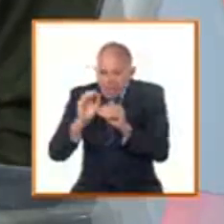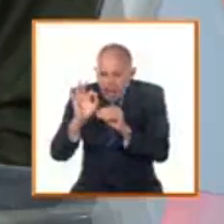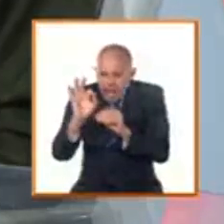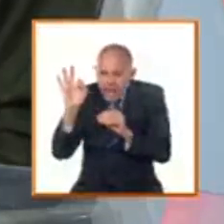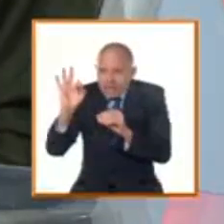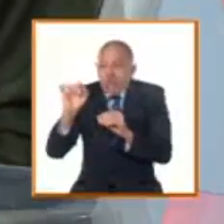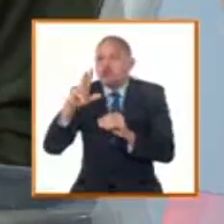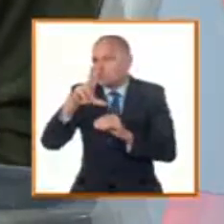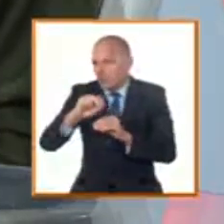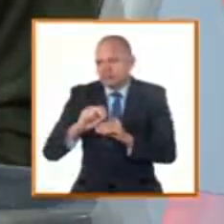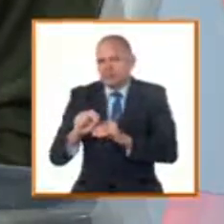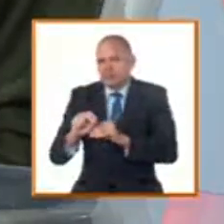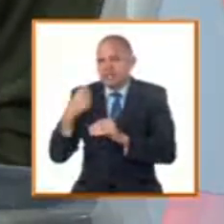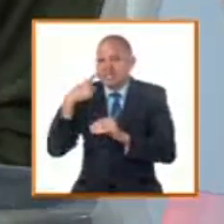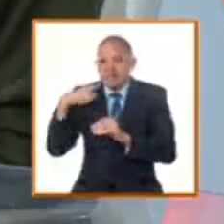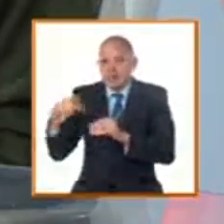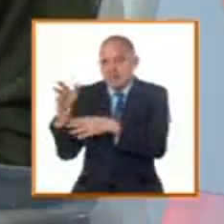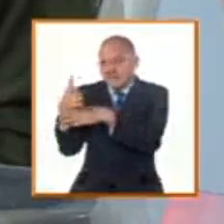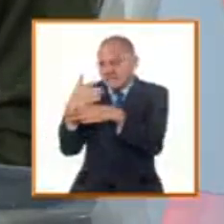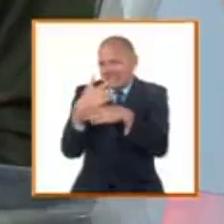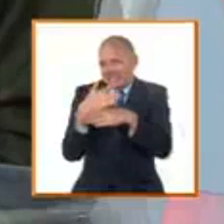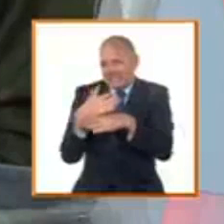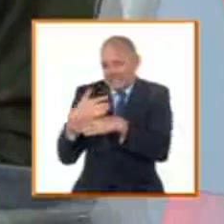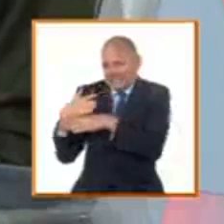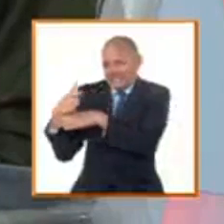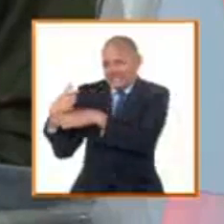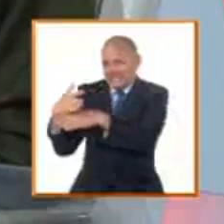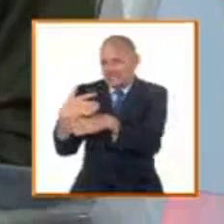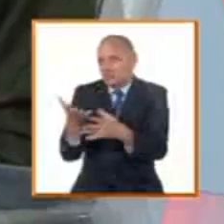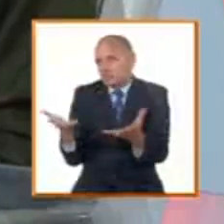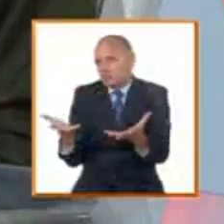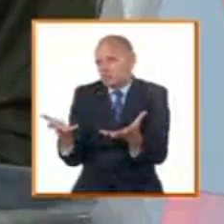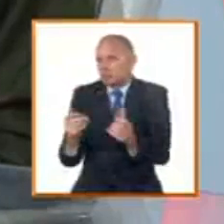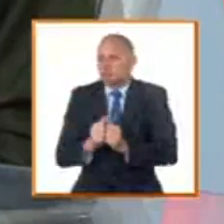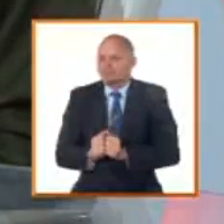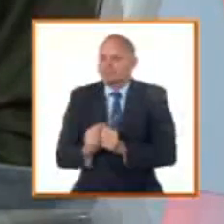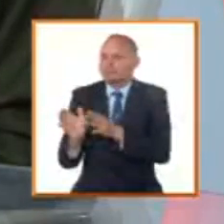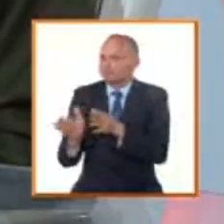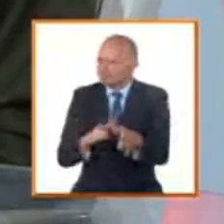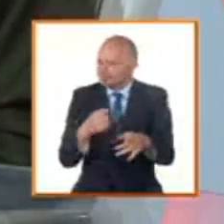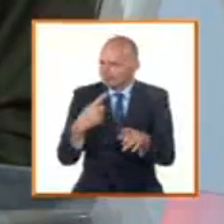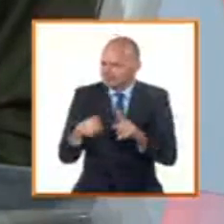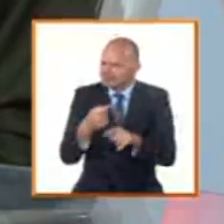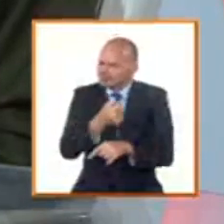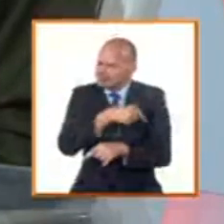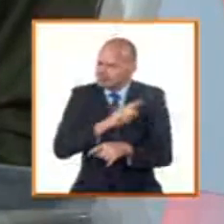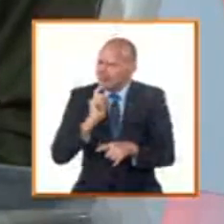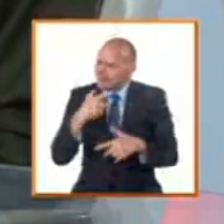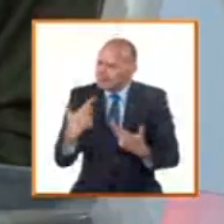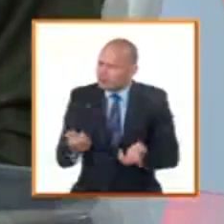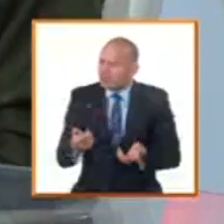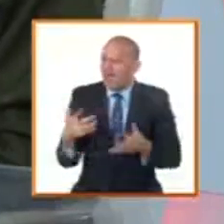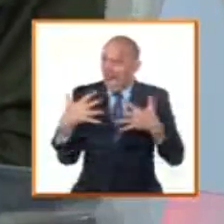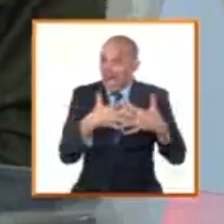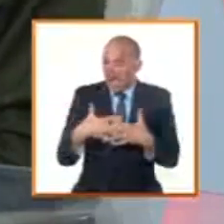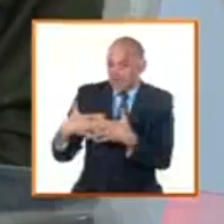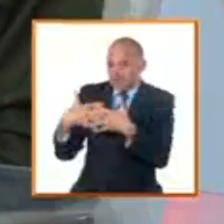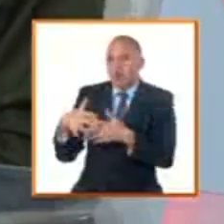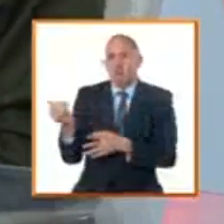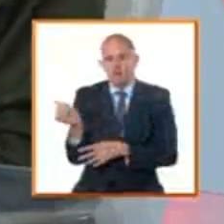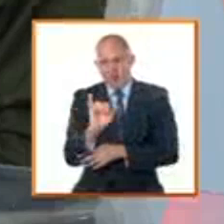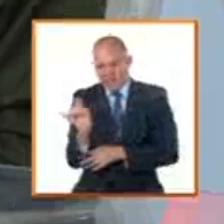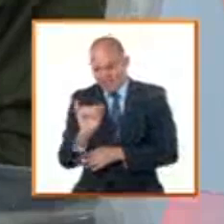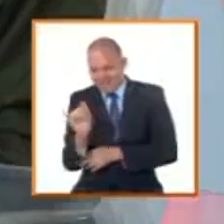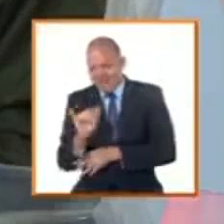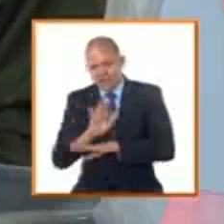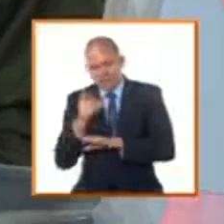de Fiscalización de Estupefacientes, fiscalizó uno de estos tipos o uno de estos tipos de formulaciones que se introducía al territorio